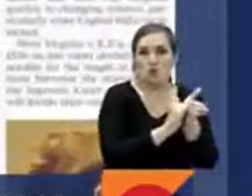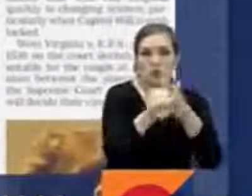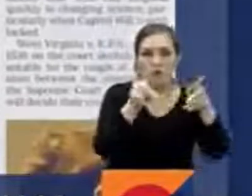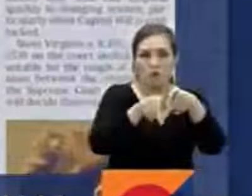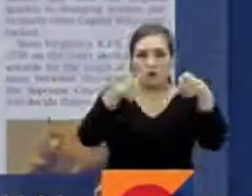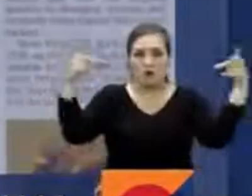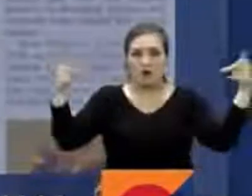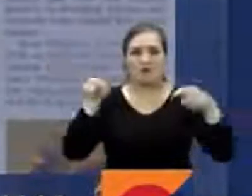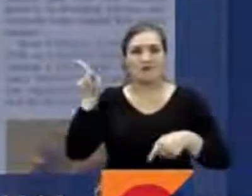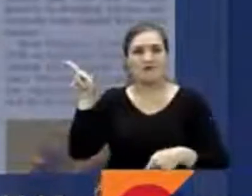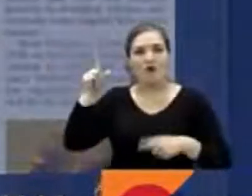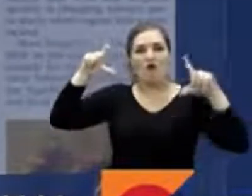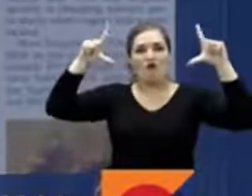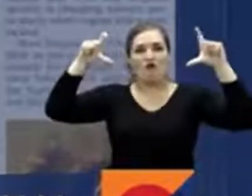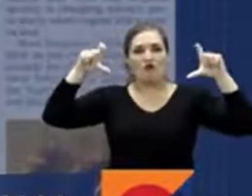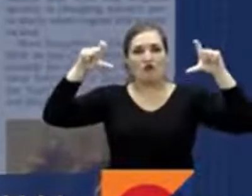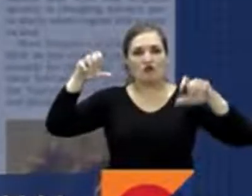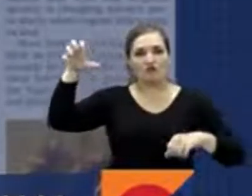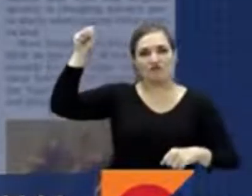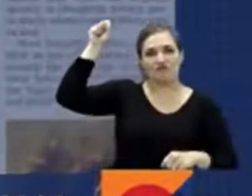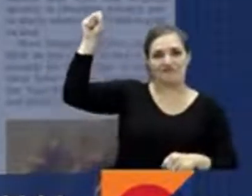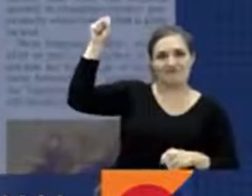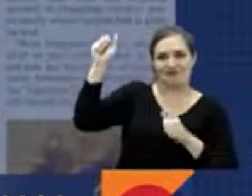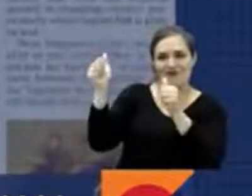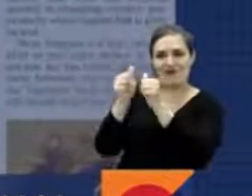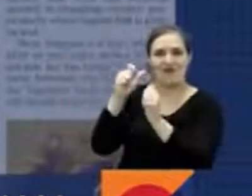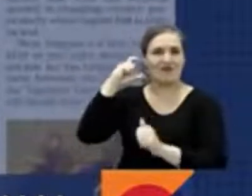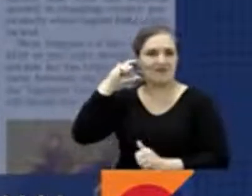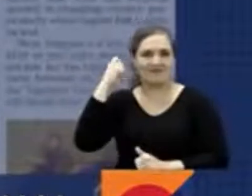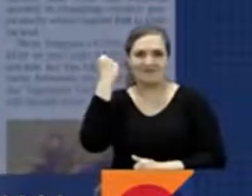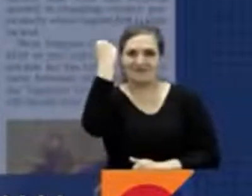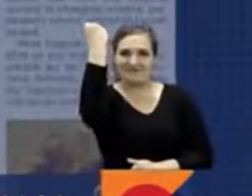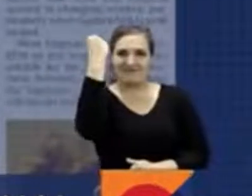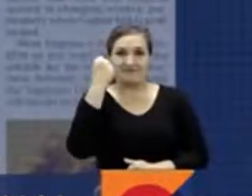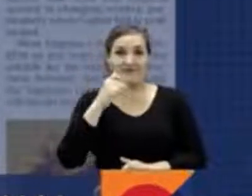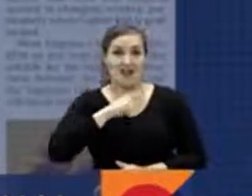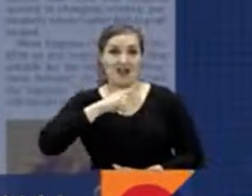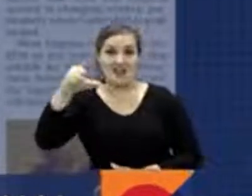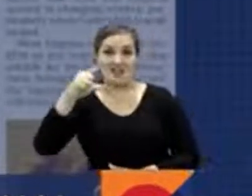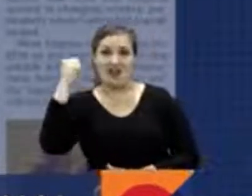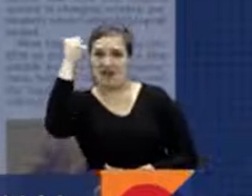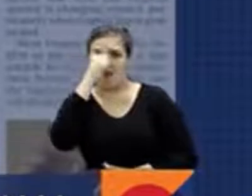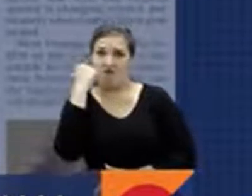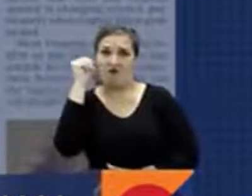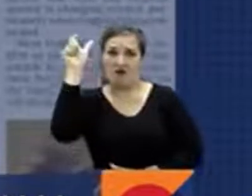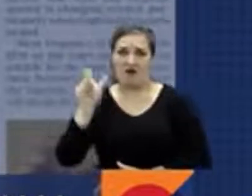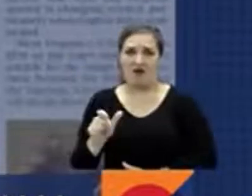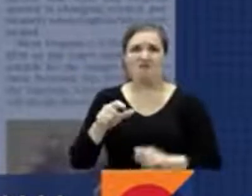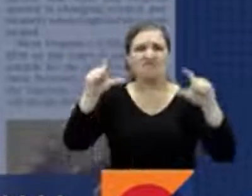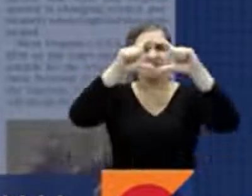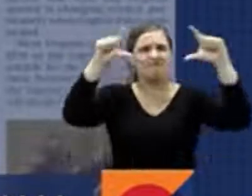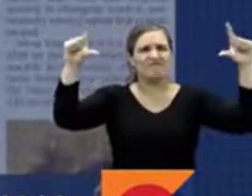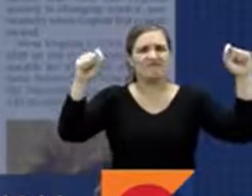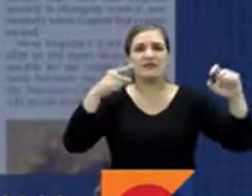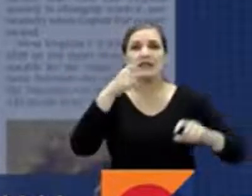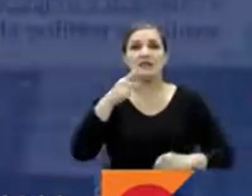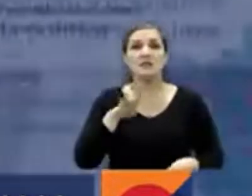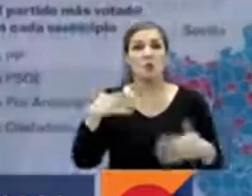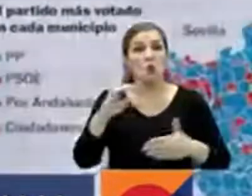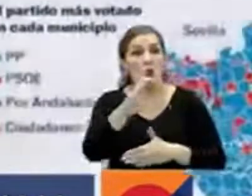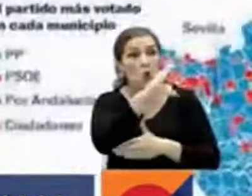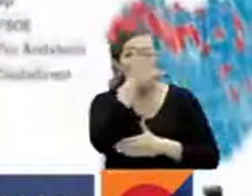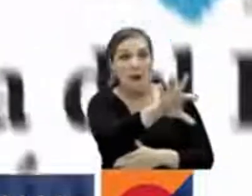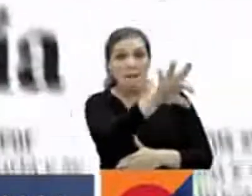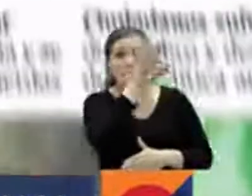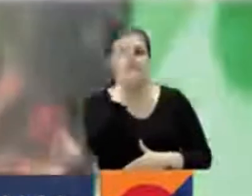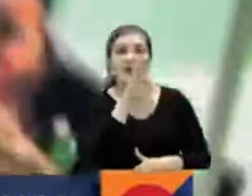foto del presidente electo junto a su fórmula vicepresidencial, la líder afrodescendiente Francia Márquez, y tituló: Colombia eligió a un líder de izquierda.